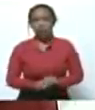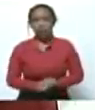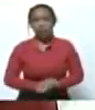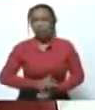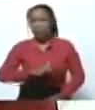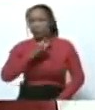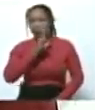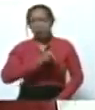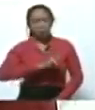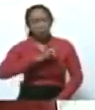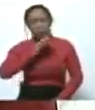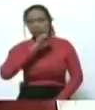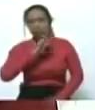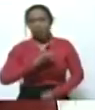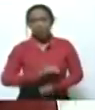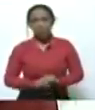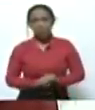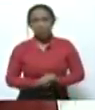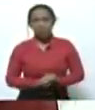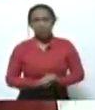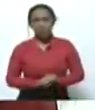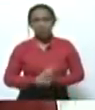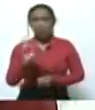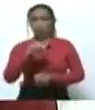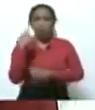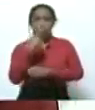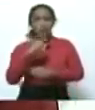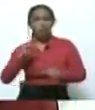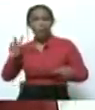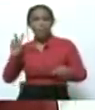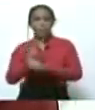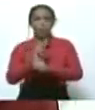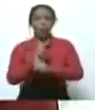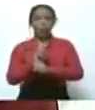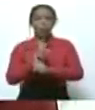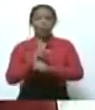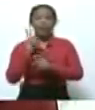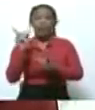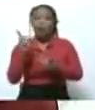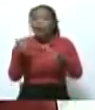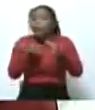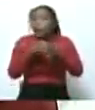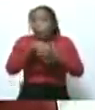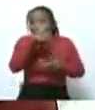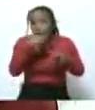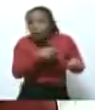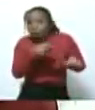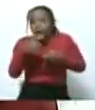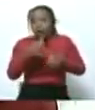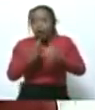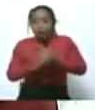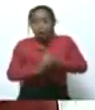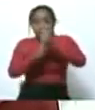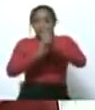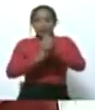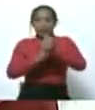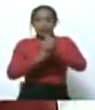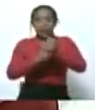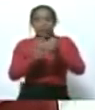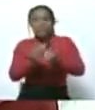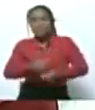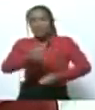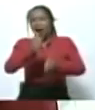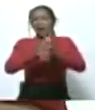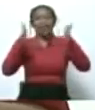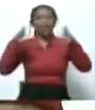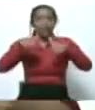terrible, terrible. No solo es con la violencia, es con el narcotráfico. Duque dirige el cartel de narcotráfico más grande de